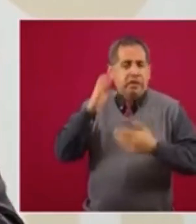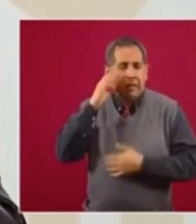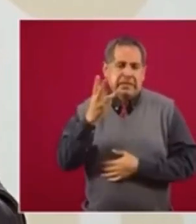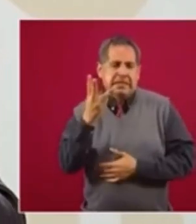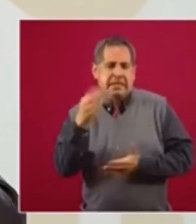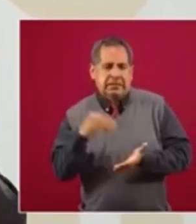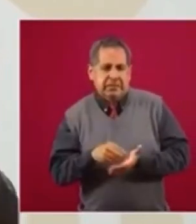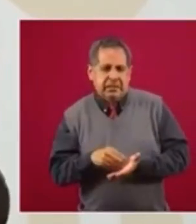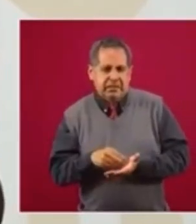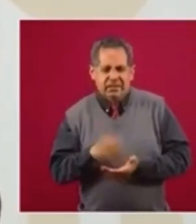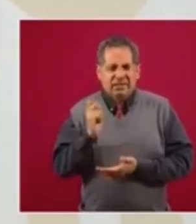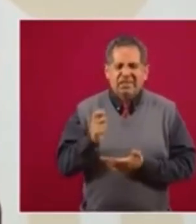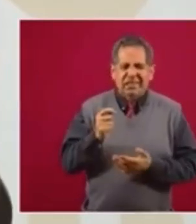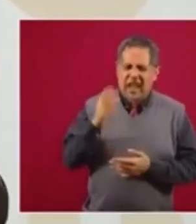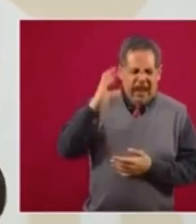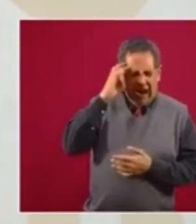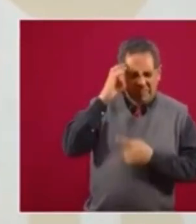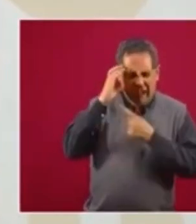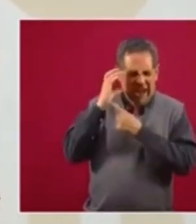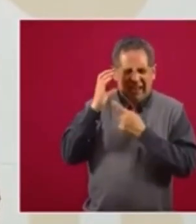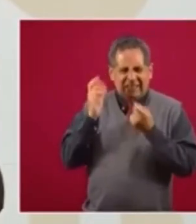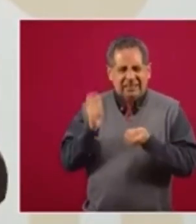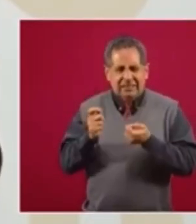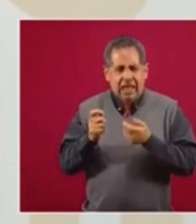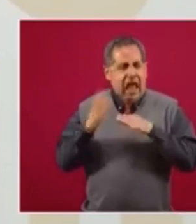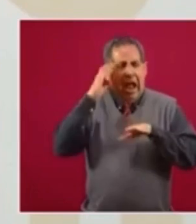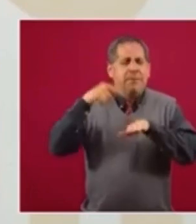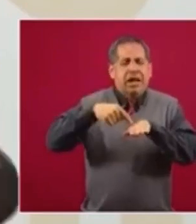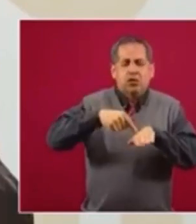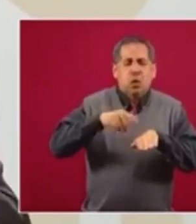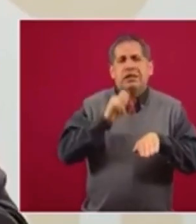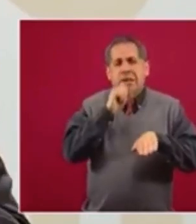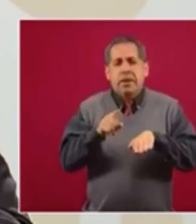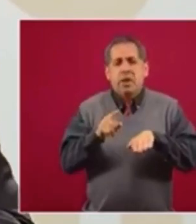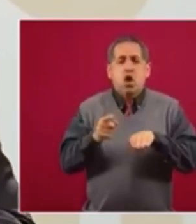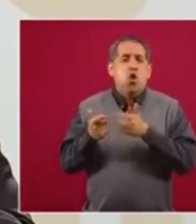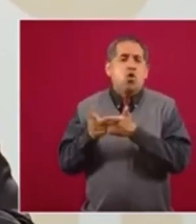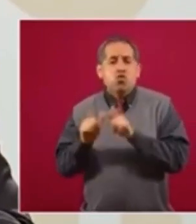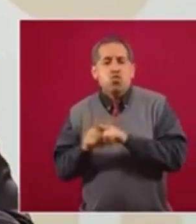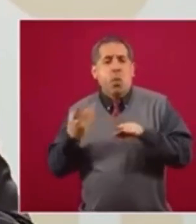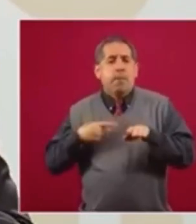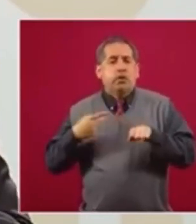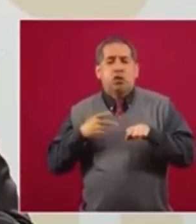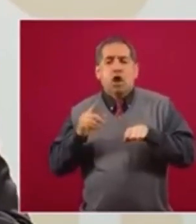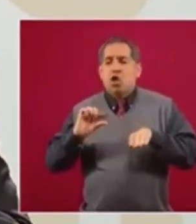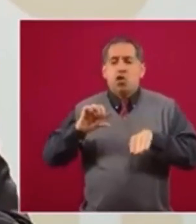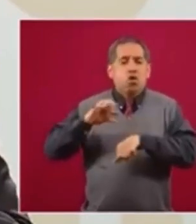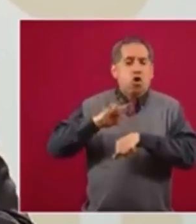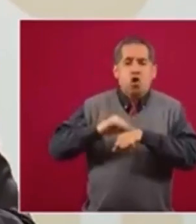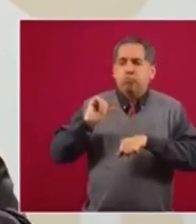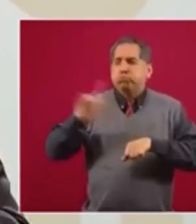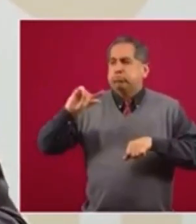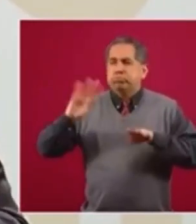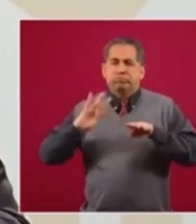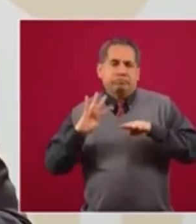¿Qué quiere decir cama? No solo la cama, sino además un grupo de